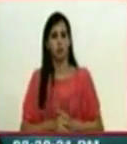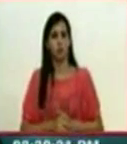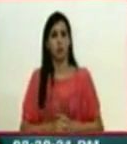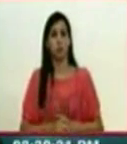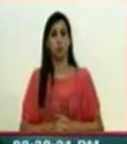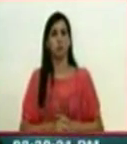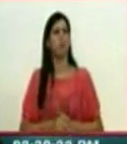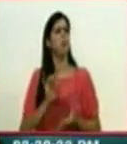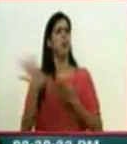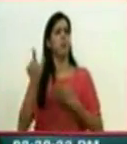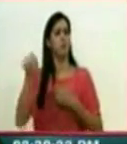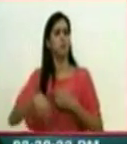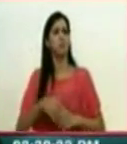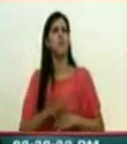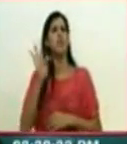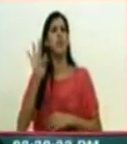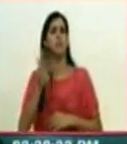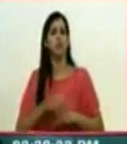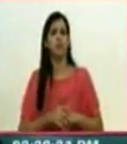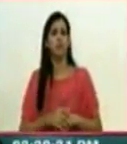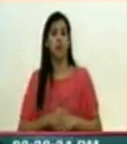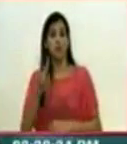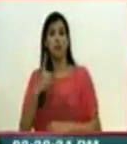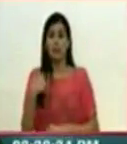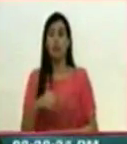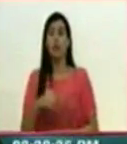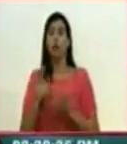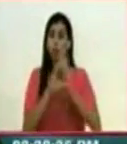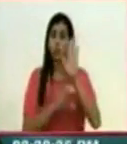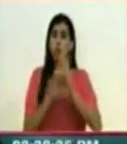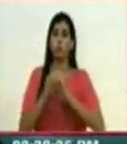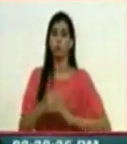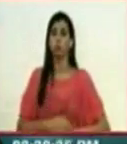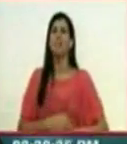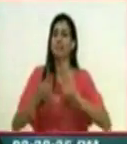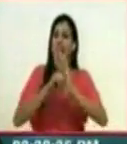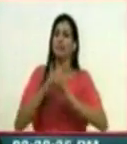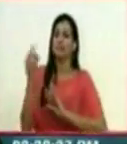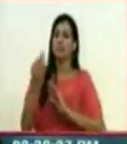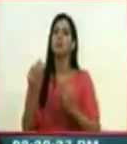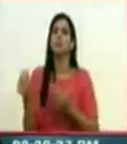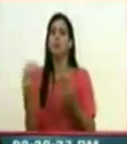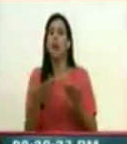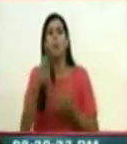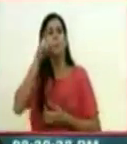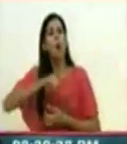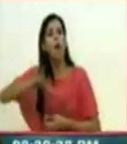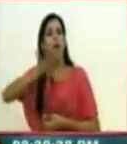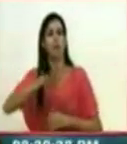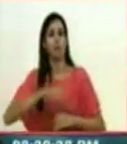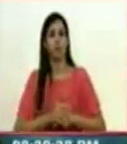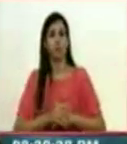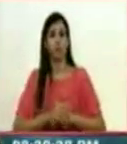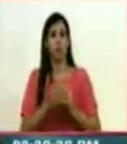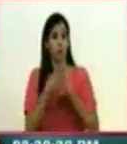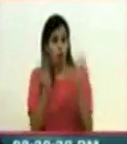Felipe, fuera de aquí. Venezuela tiene una constitución legada por el pueblo, una constitución donde todos